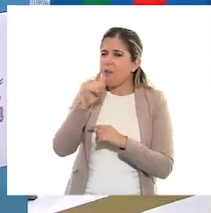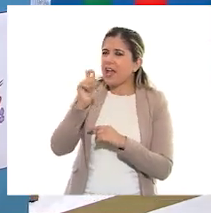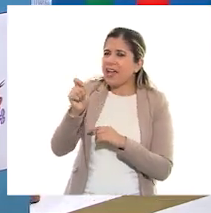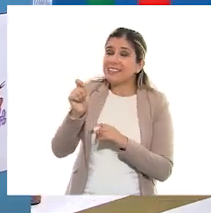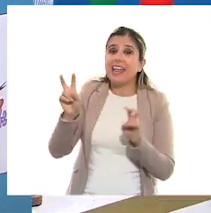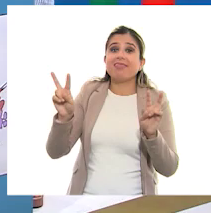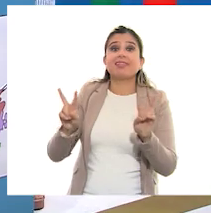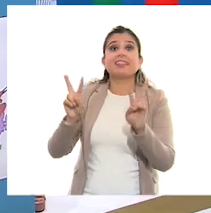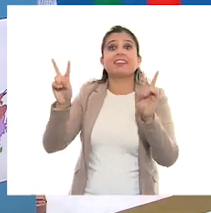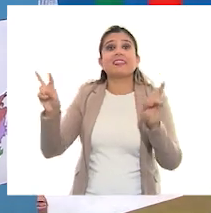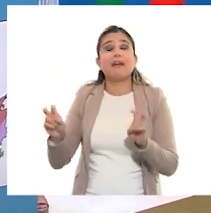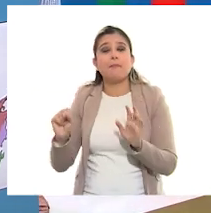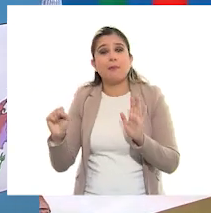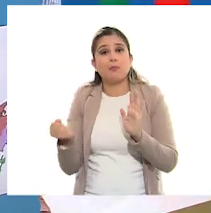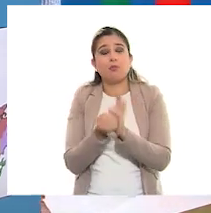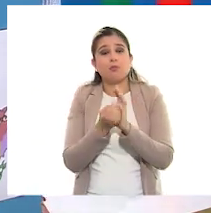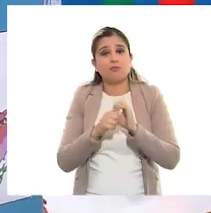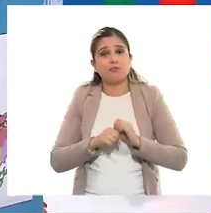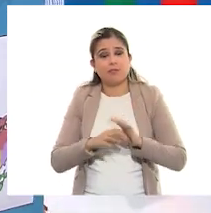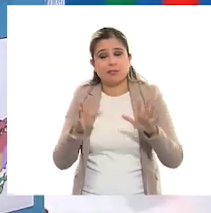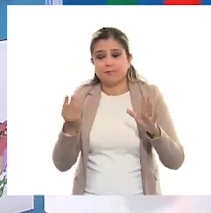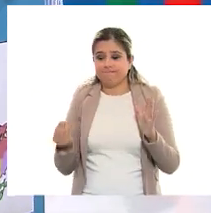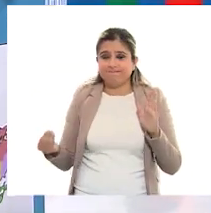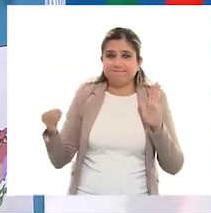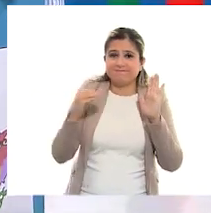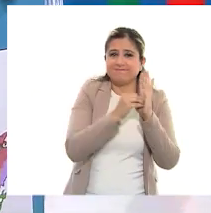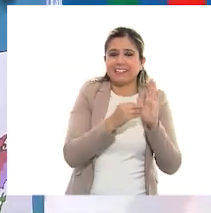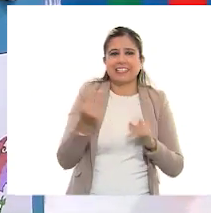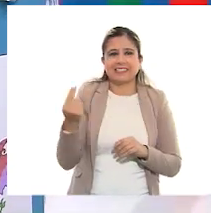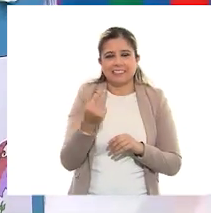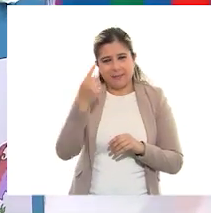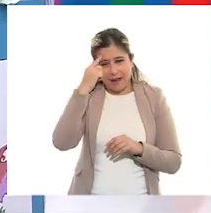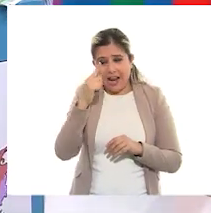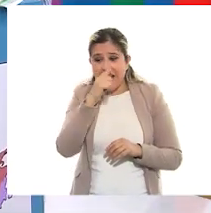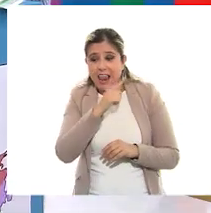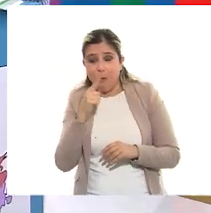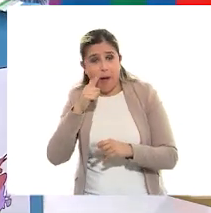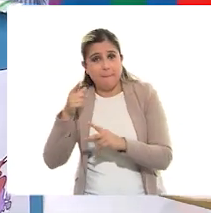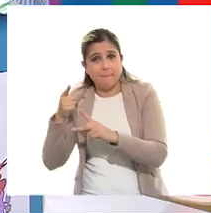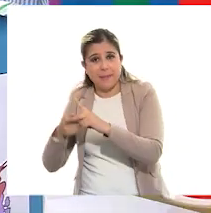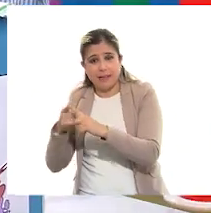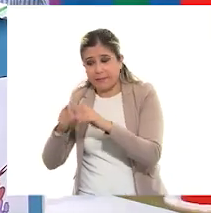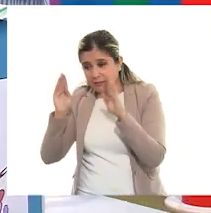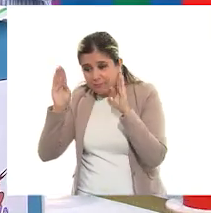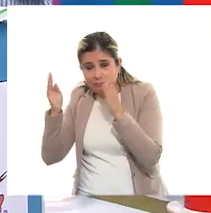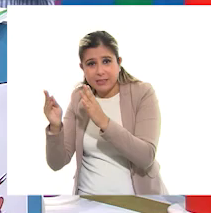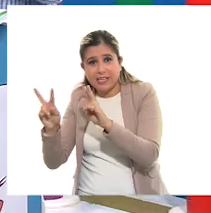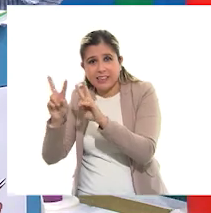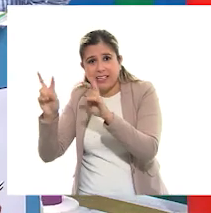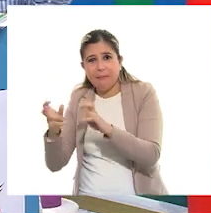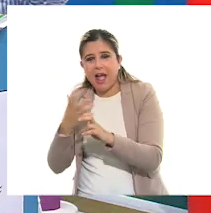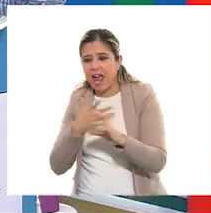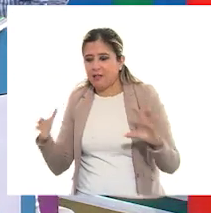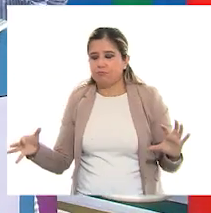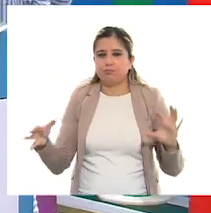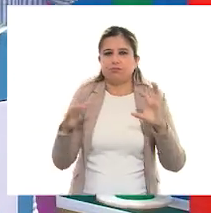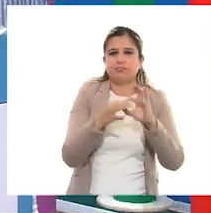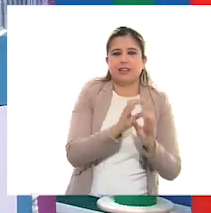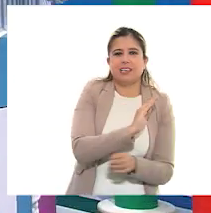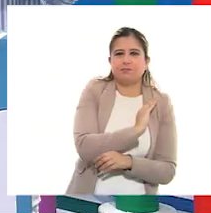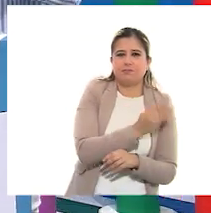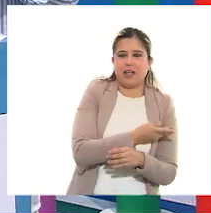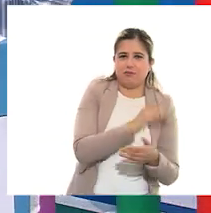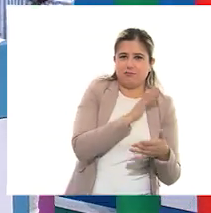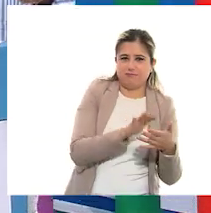tema donde la publicación decidió incluirla porque a partir del lenguaje de las matemáticas crea un vínculo con el lenguaje.